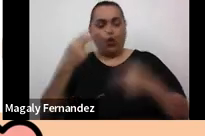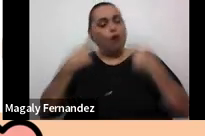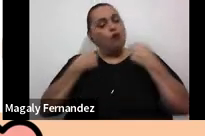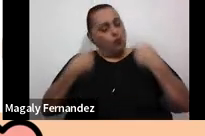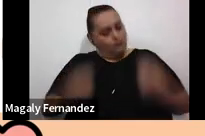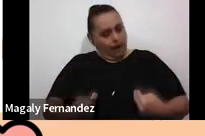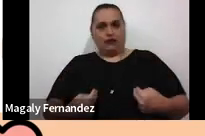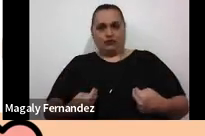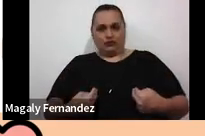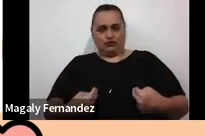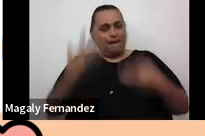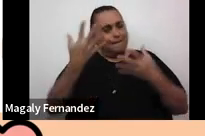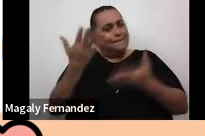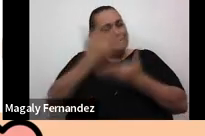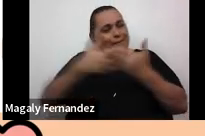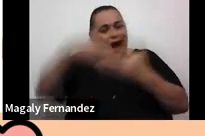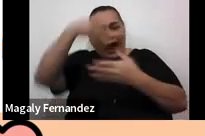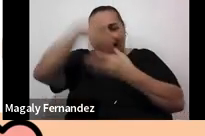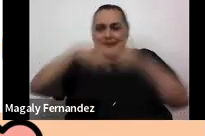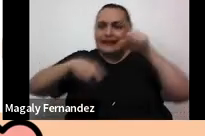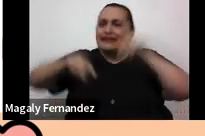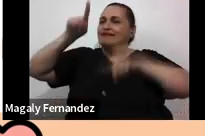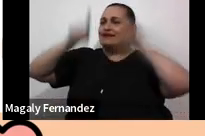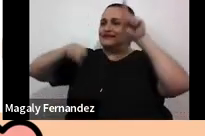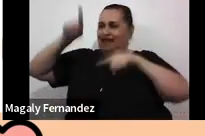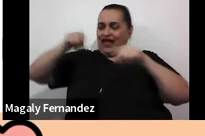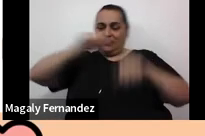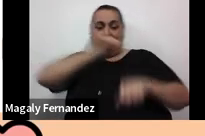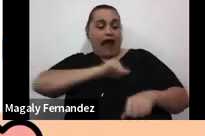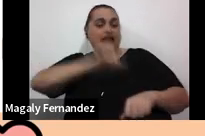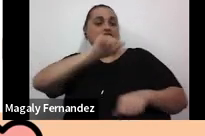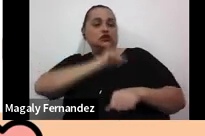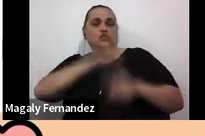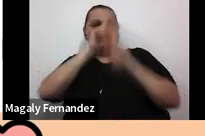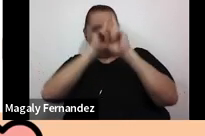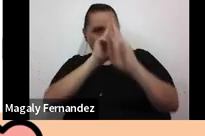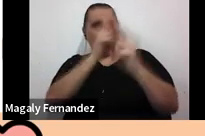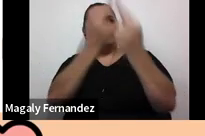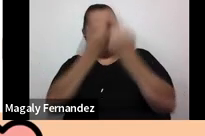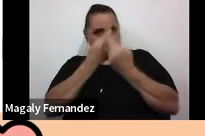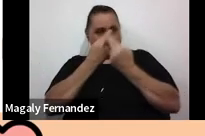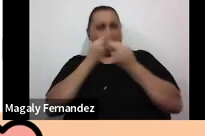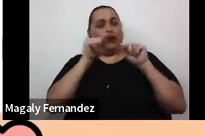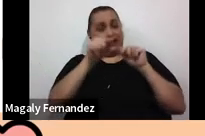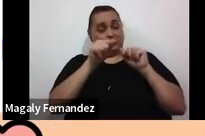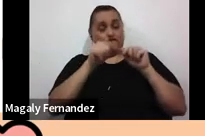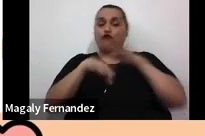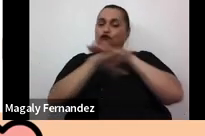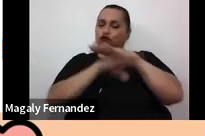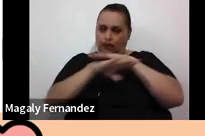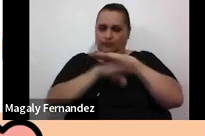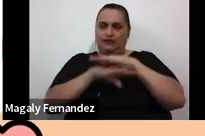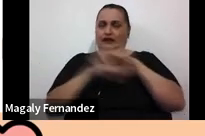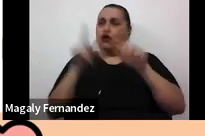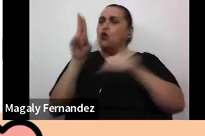es como parte de la de la diversidad y con una actitud de respeto creemos que eso es fundamental utilizar